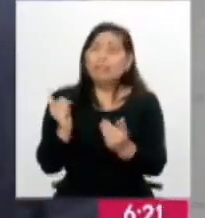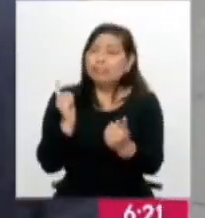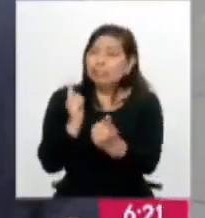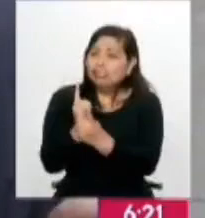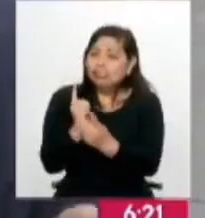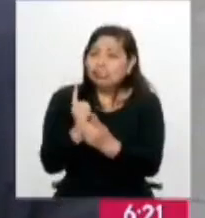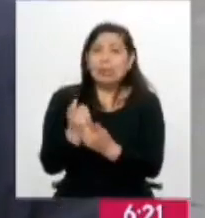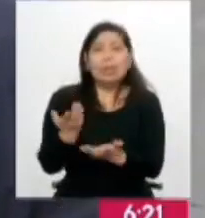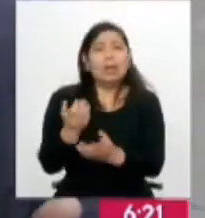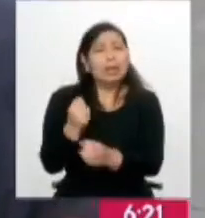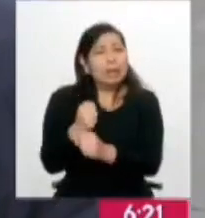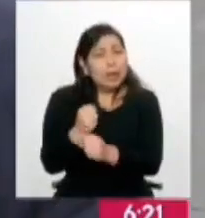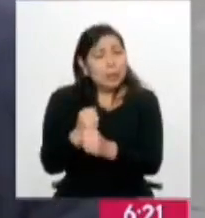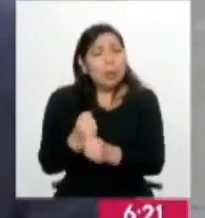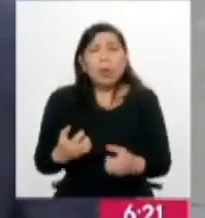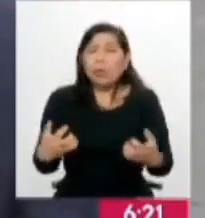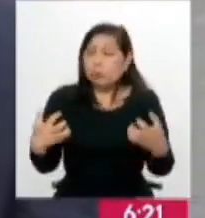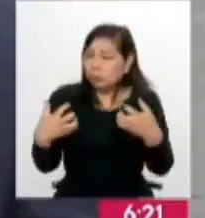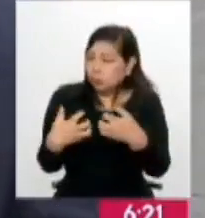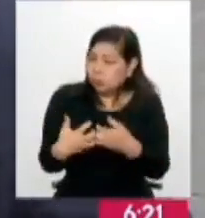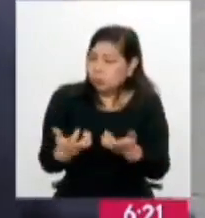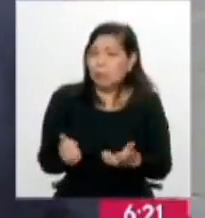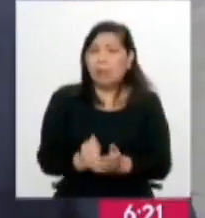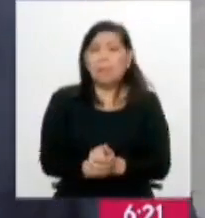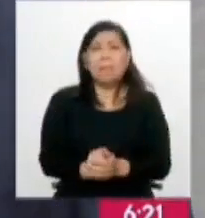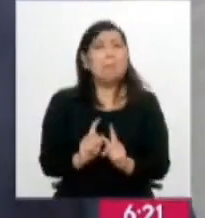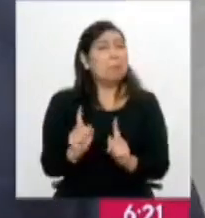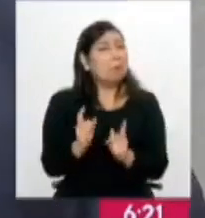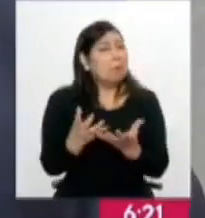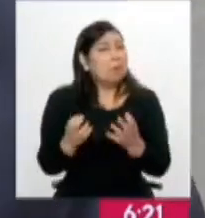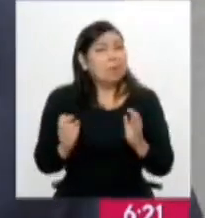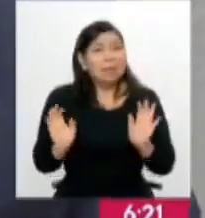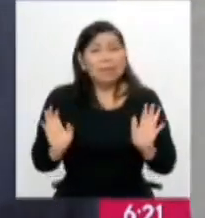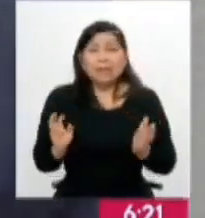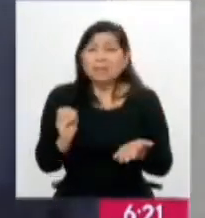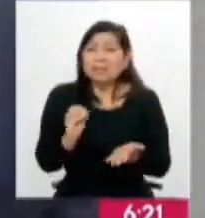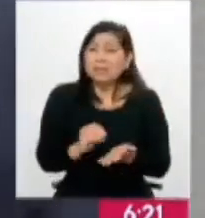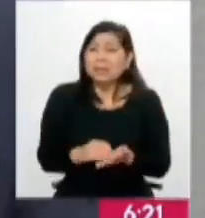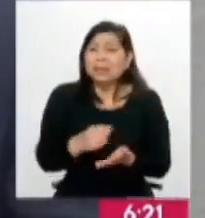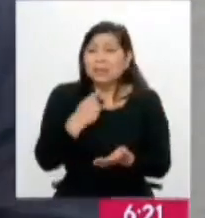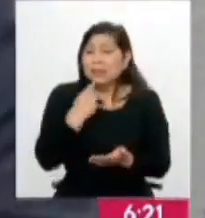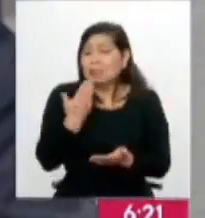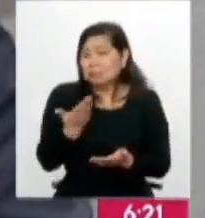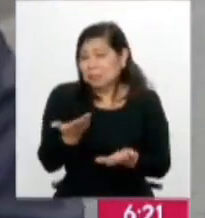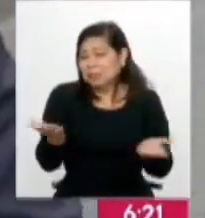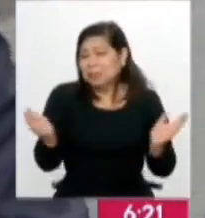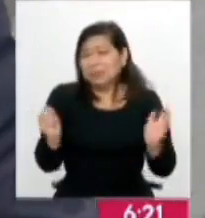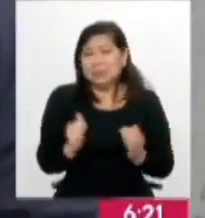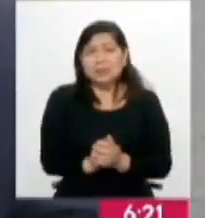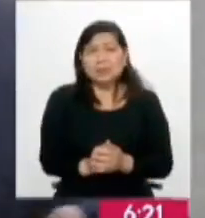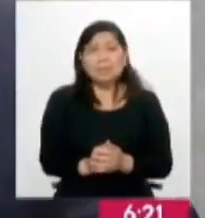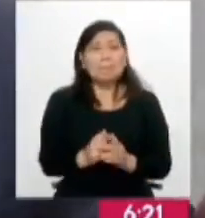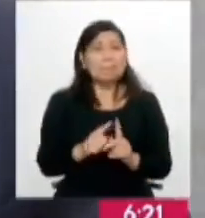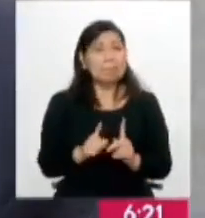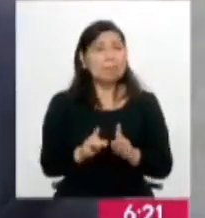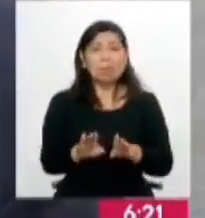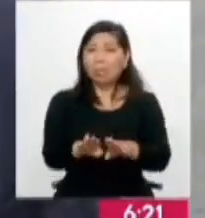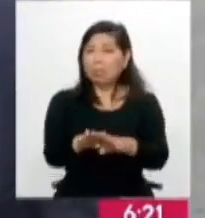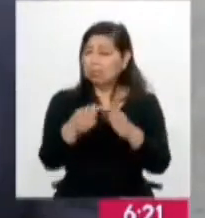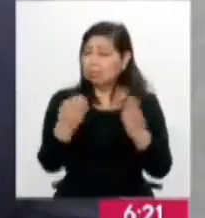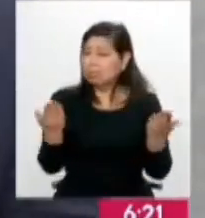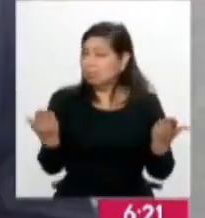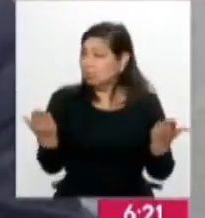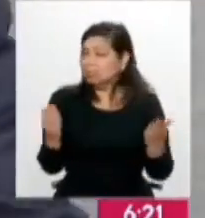acercamiento y el consenso y al trabajar de manera conjunta. Bueno, si no quieren hacerlo, es la última vez que lo pido. Contrario sensu, las puertas